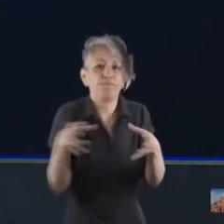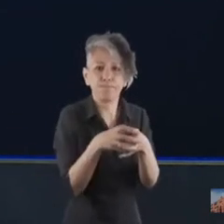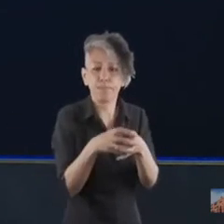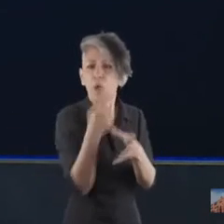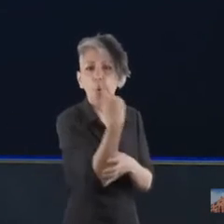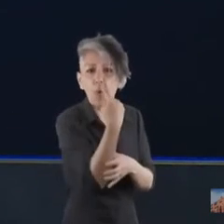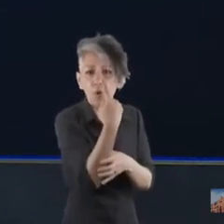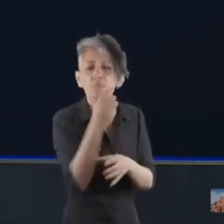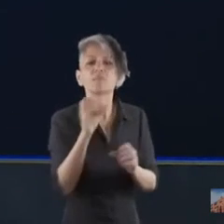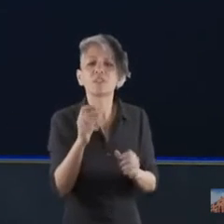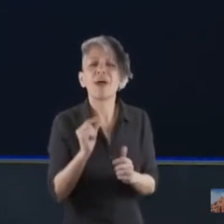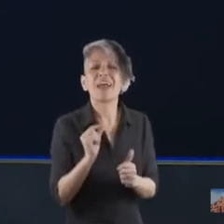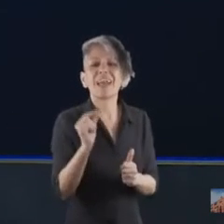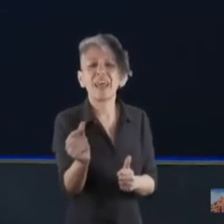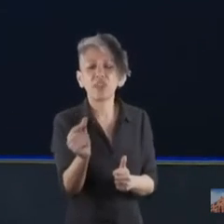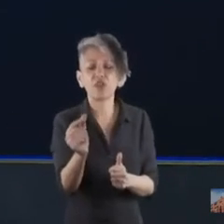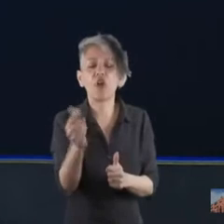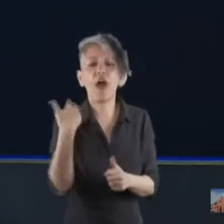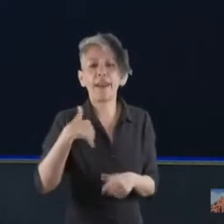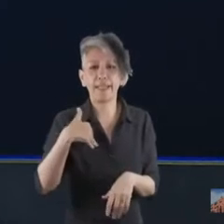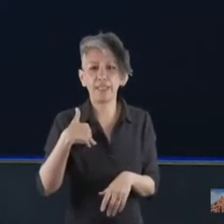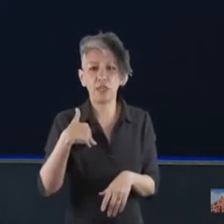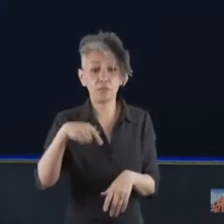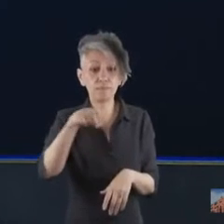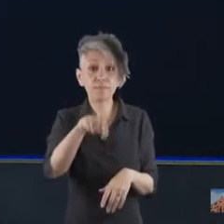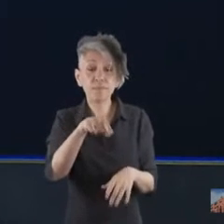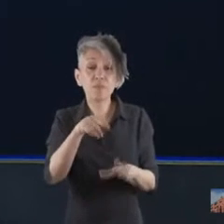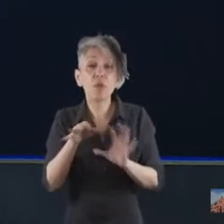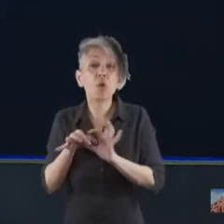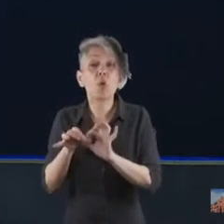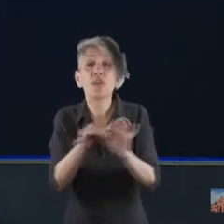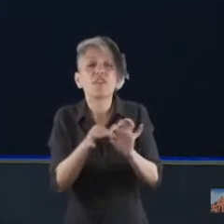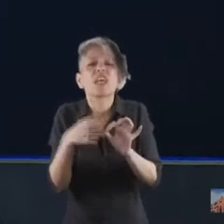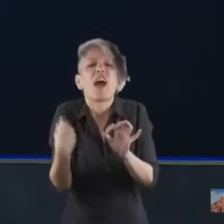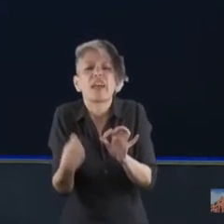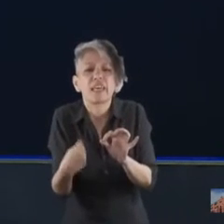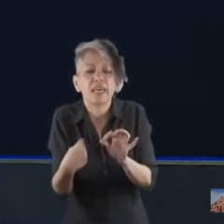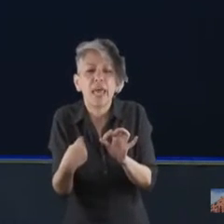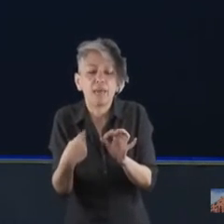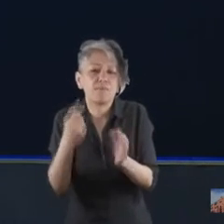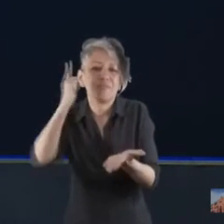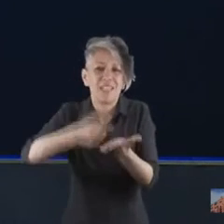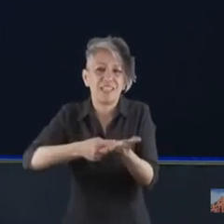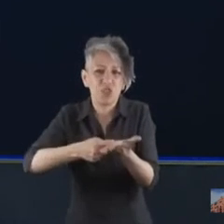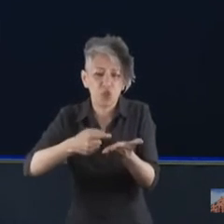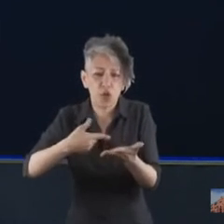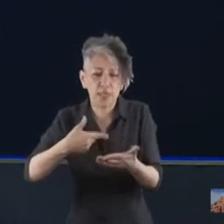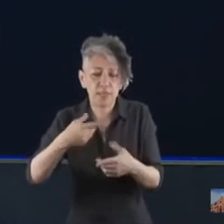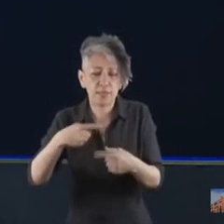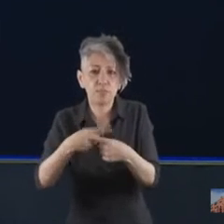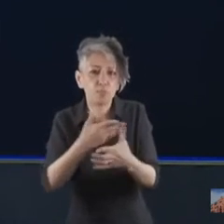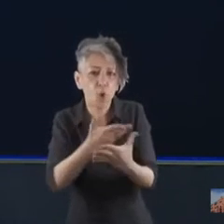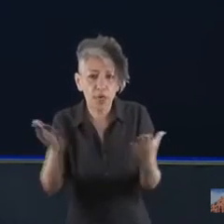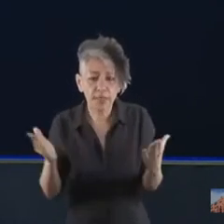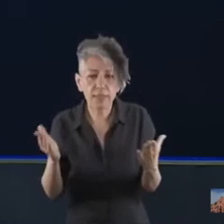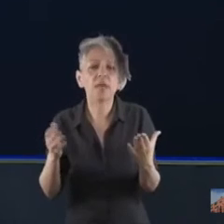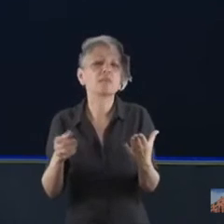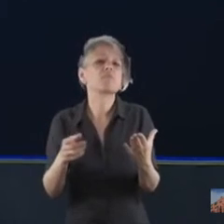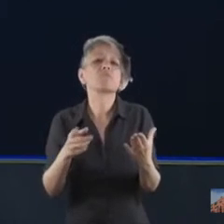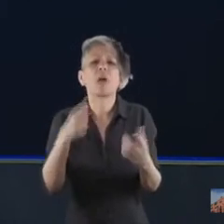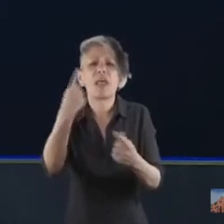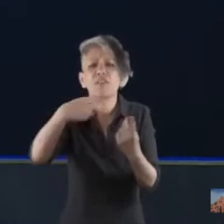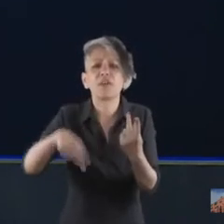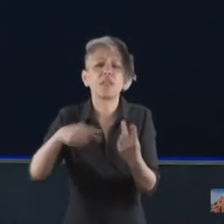y que va a unificar todas las políticas de promoción de crédito para los sectores productivos las pymes